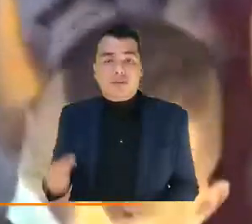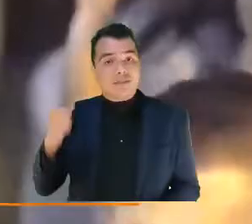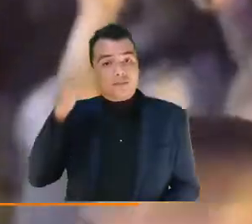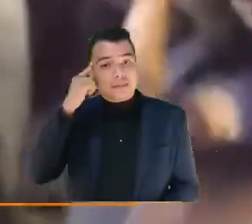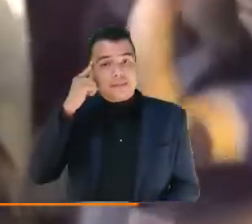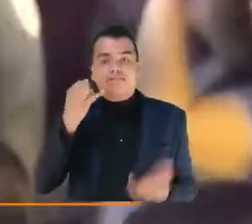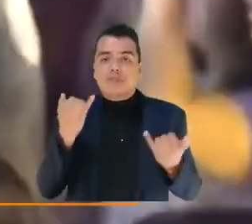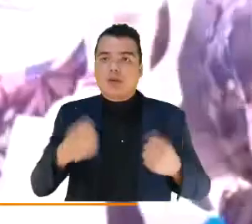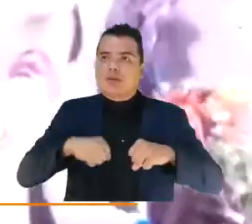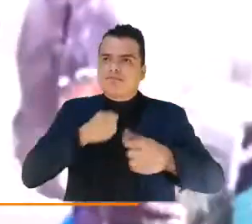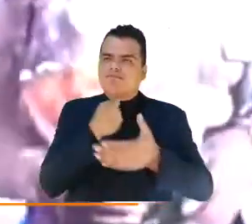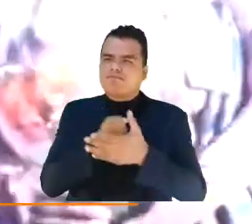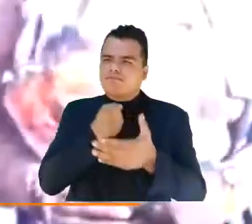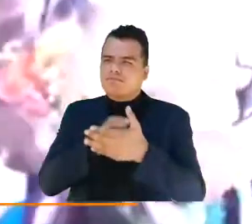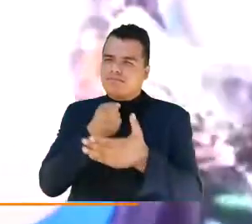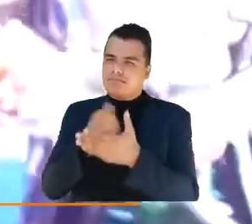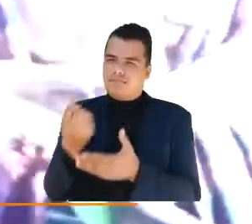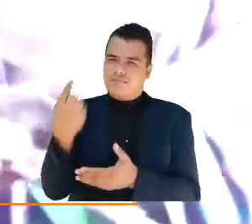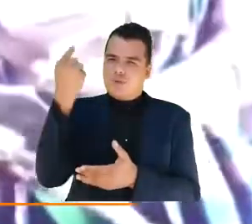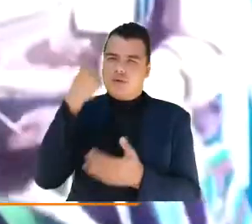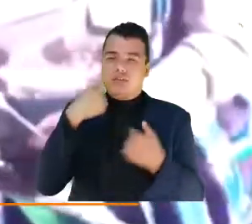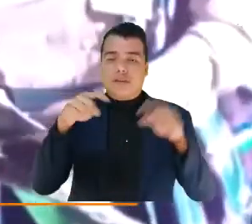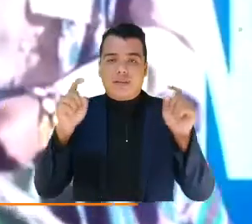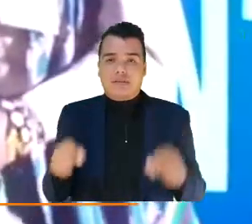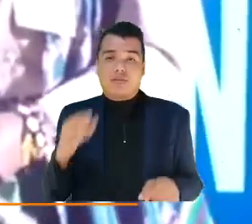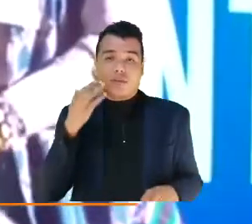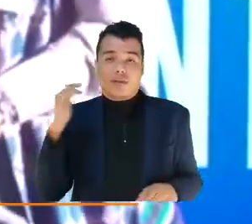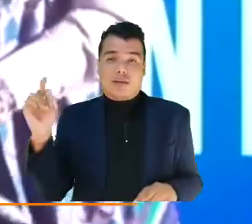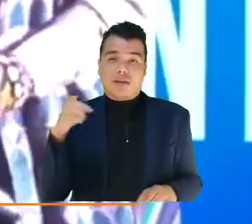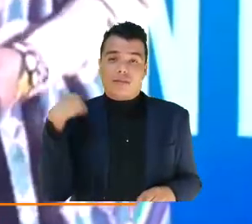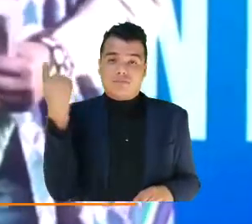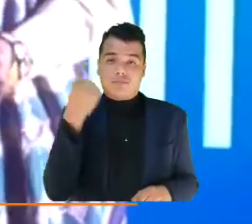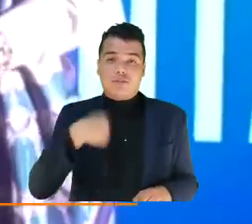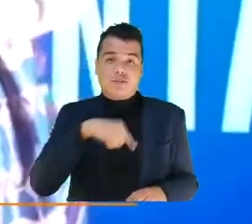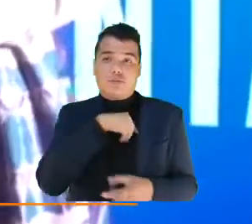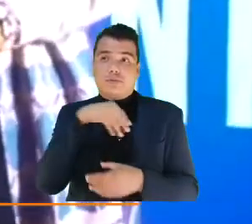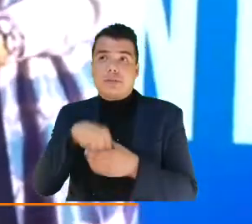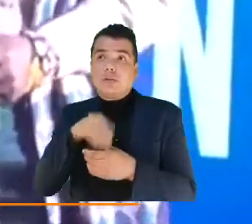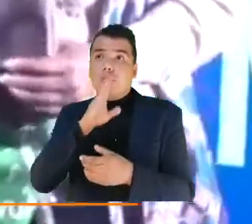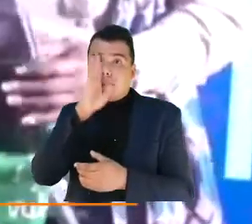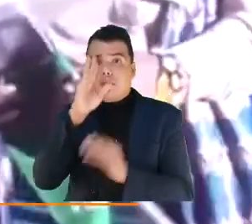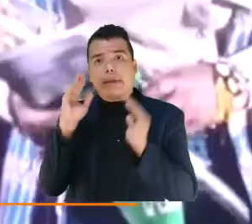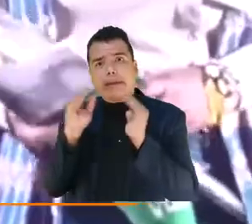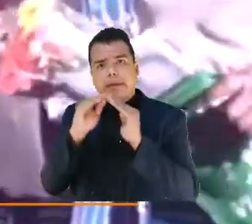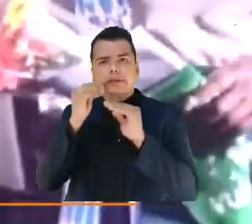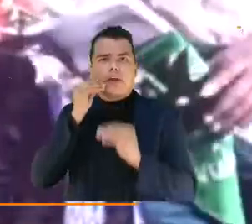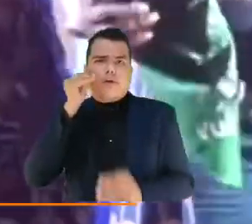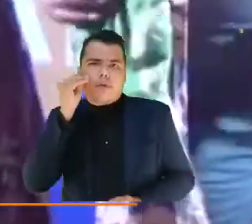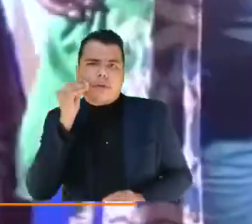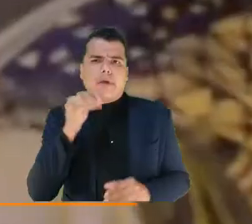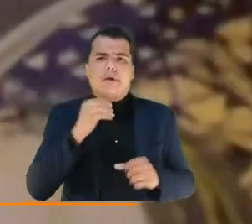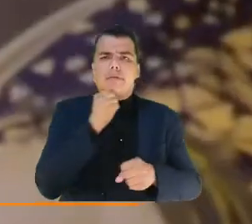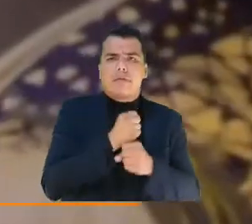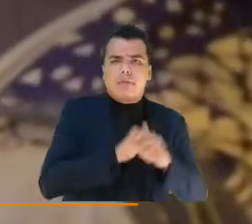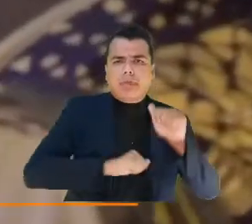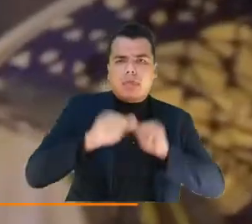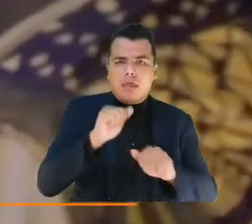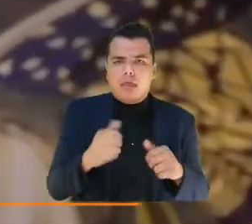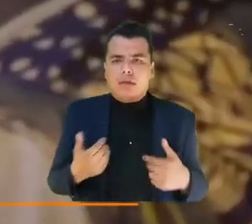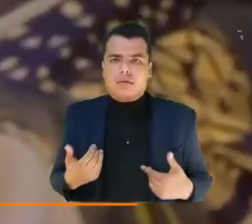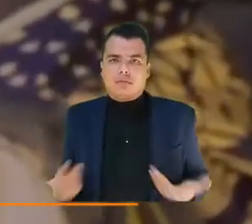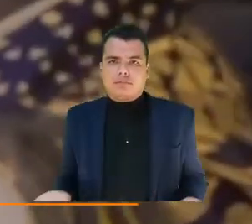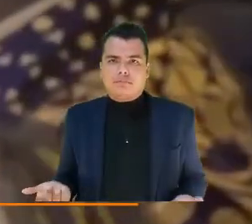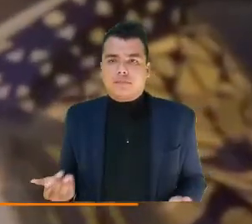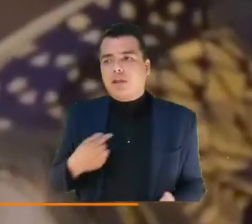a ocupar la política, porque el lugar que nos dieron siempre fue el lugar de la casa, el lugar de la empleada doméstica, el lugar de cuidar